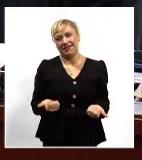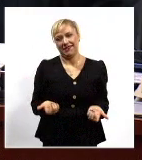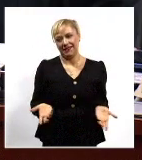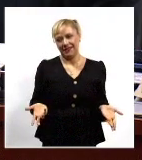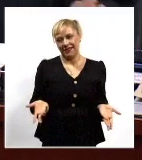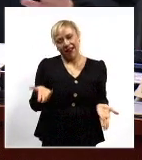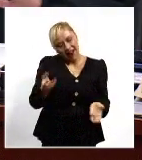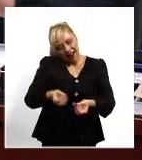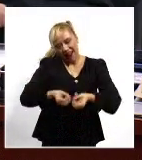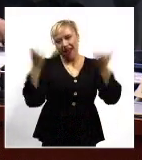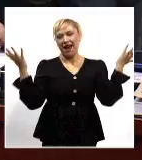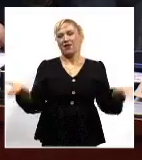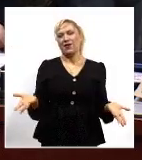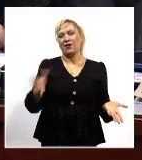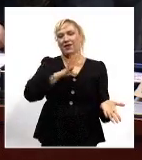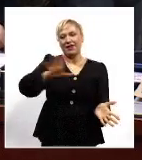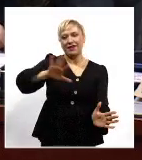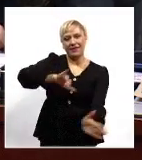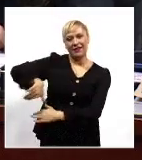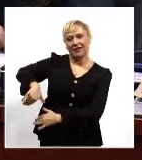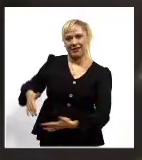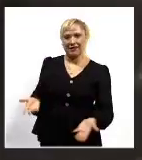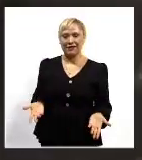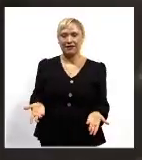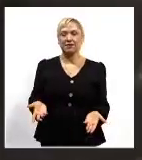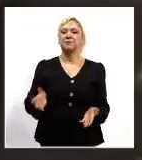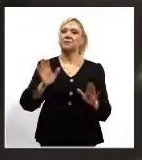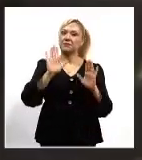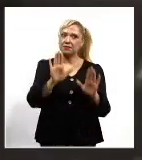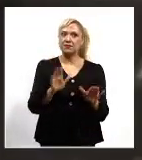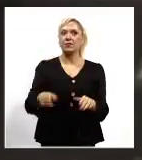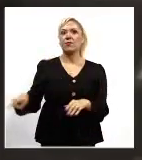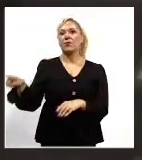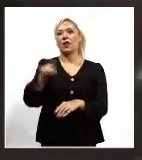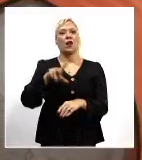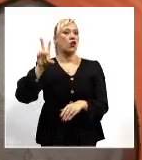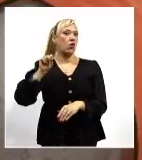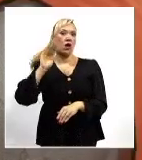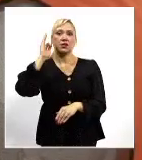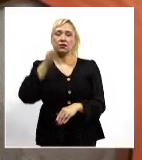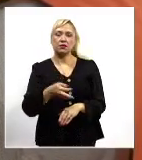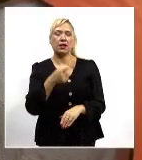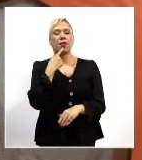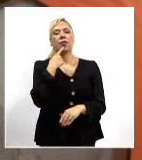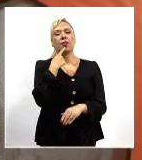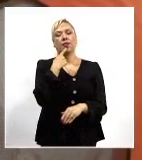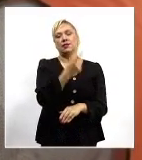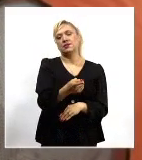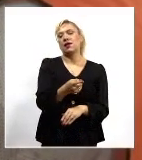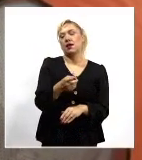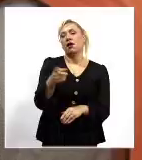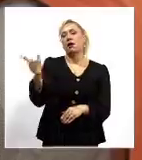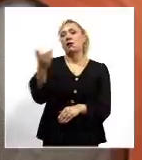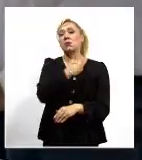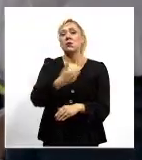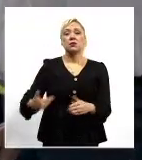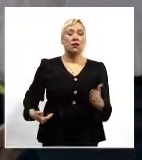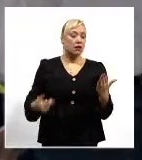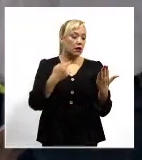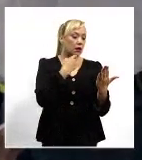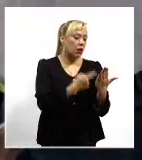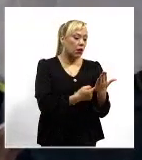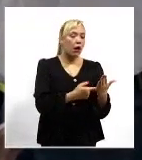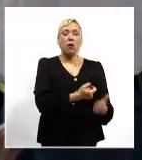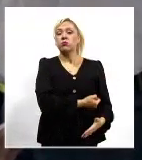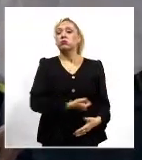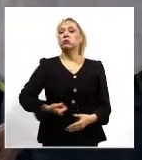Otro argumento de quienes votaron por la invalidez fue que un acuerdo presidencial no puede dar contenido al concepto de